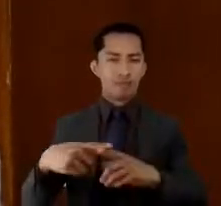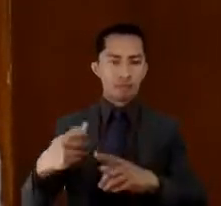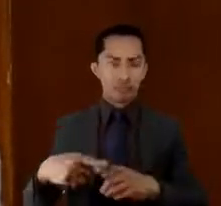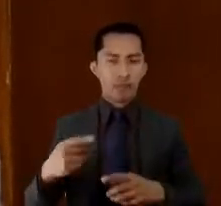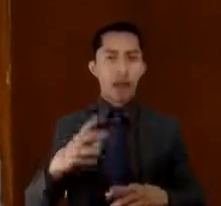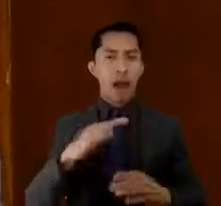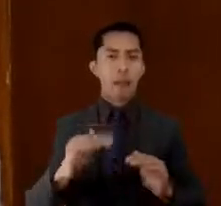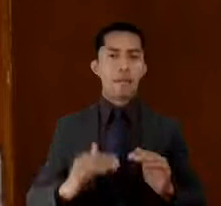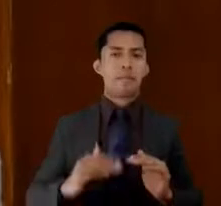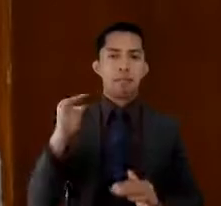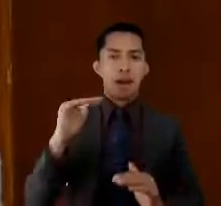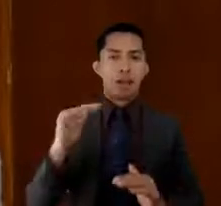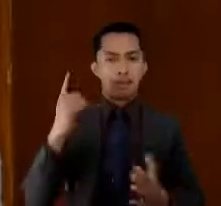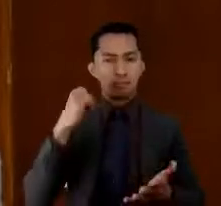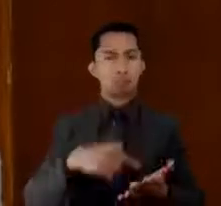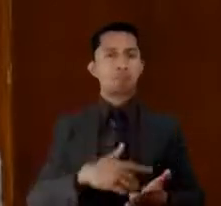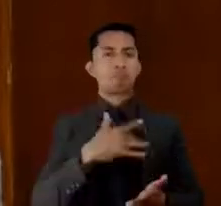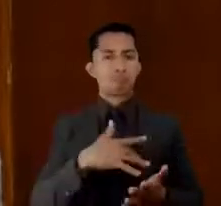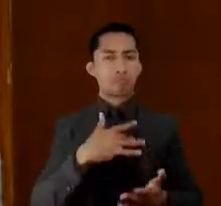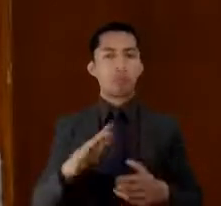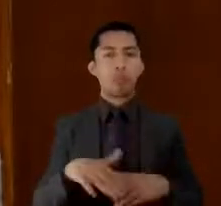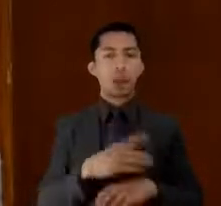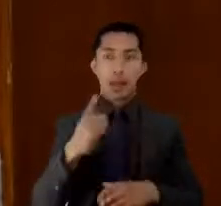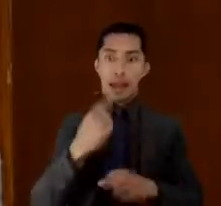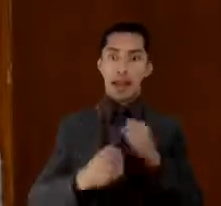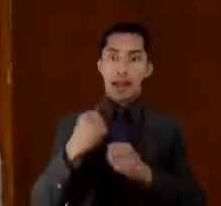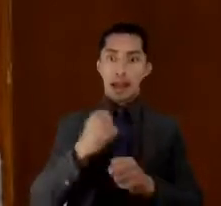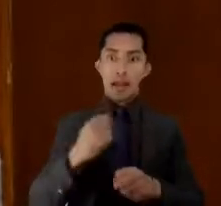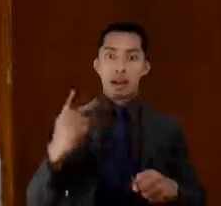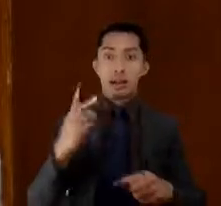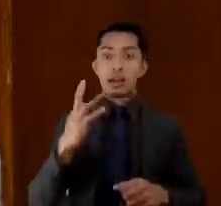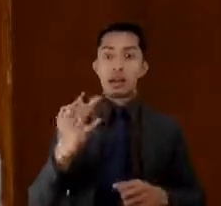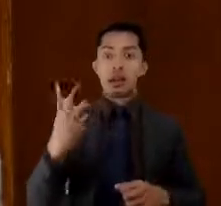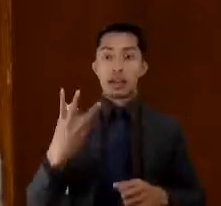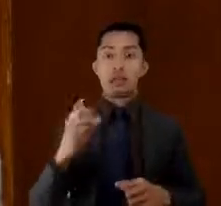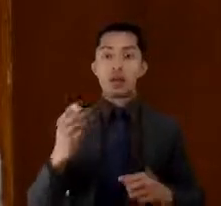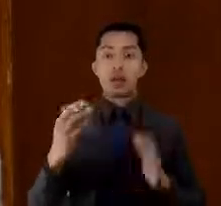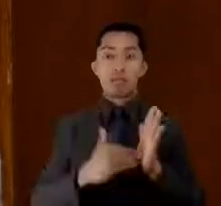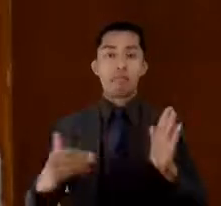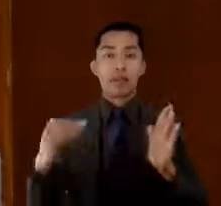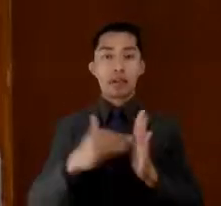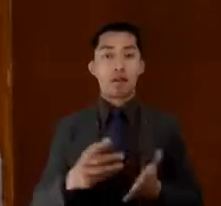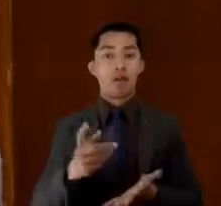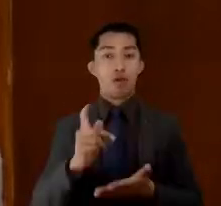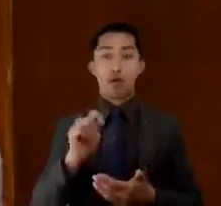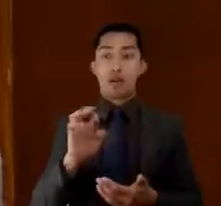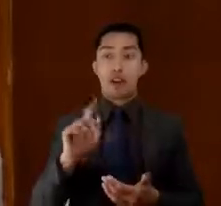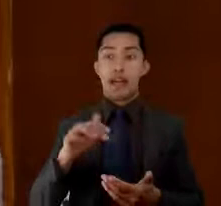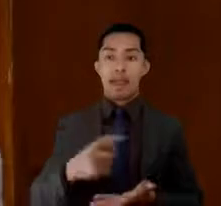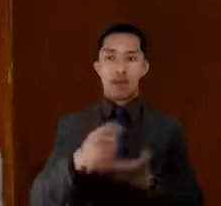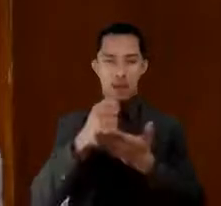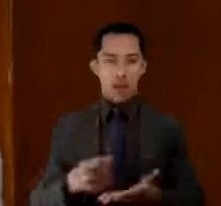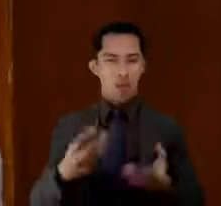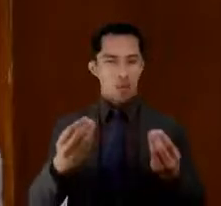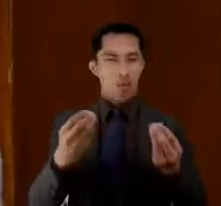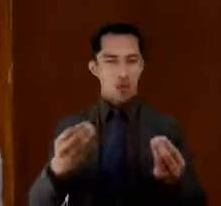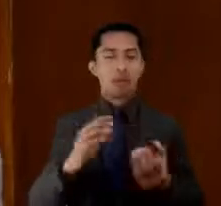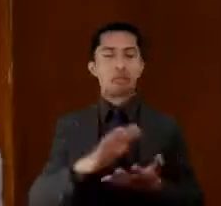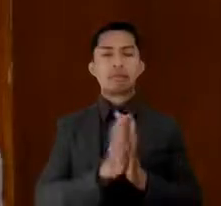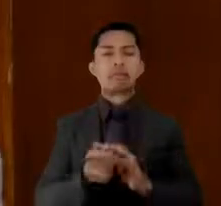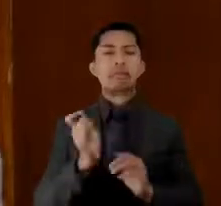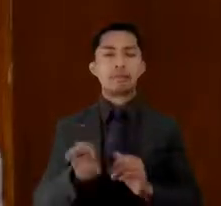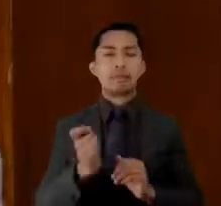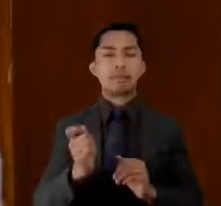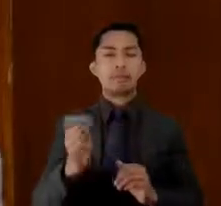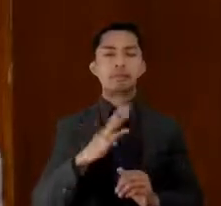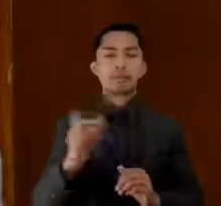incremento considerable, pues para ese año se generaron 53.1 millones de toneladas, lo que representó un